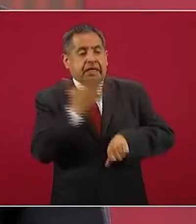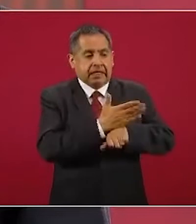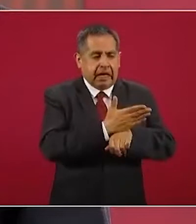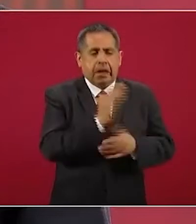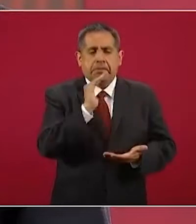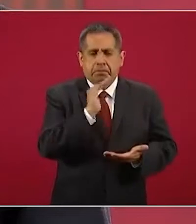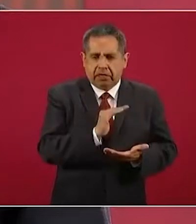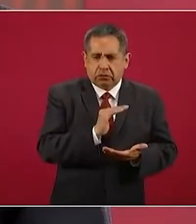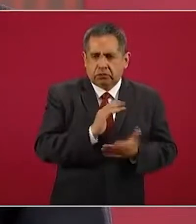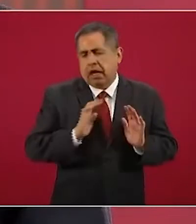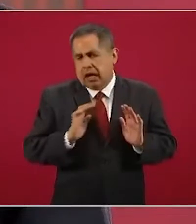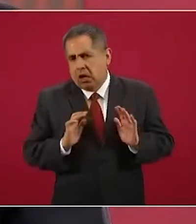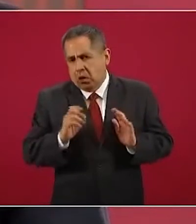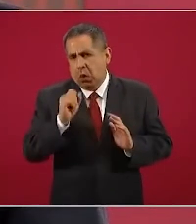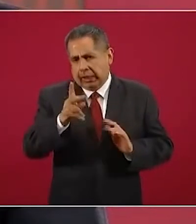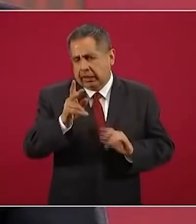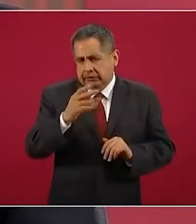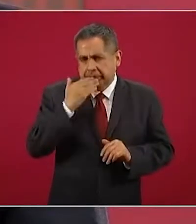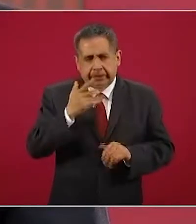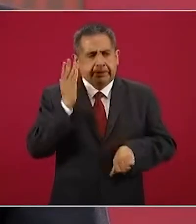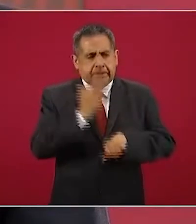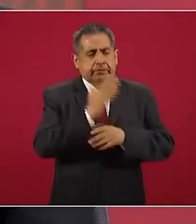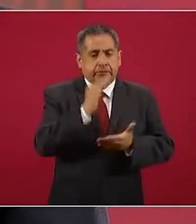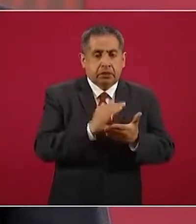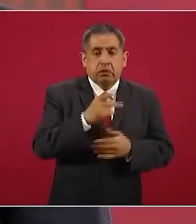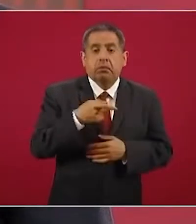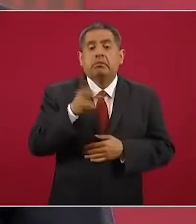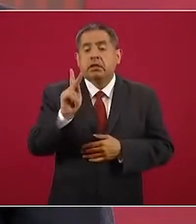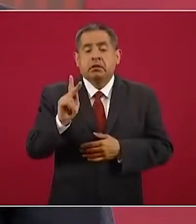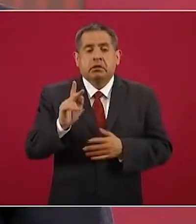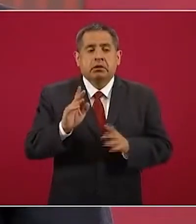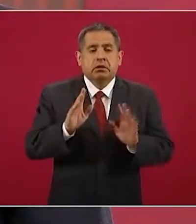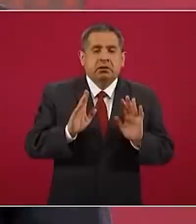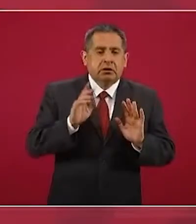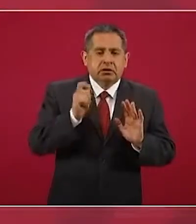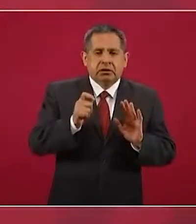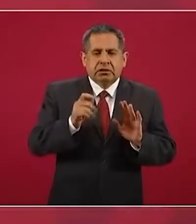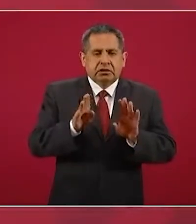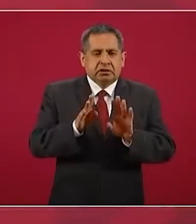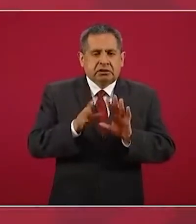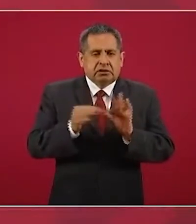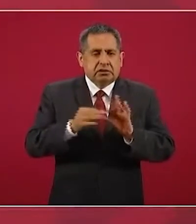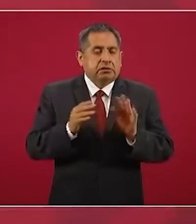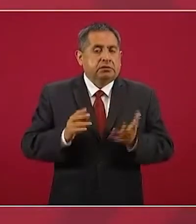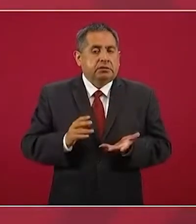penas, no debe de incluir en ningún caso